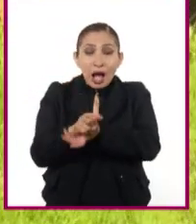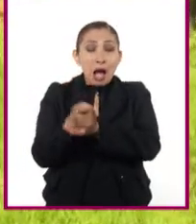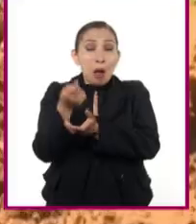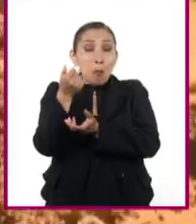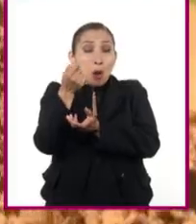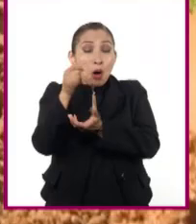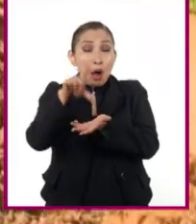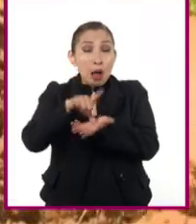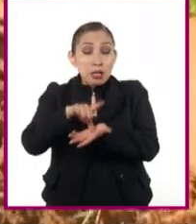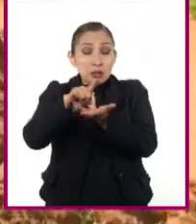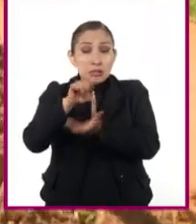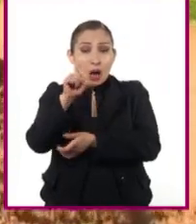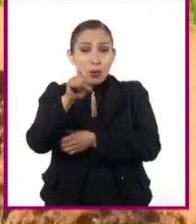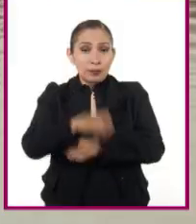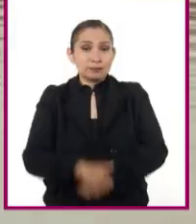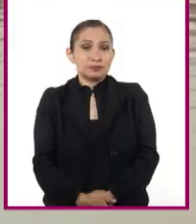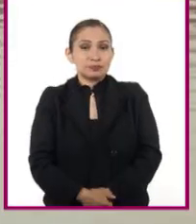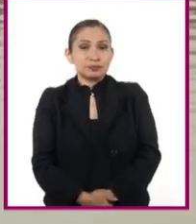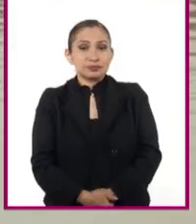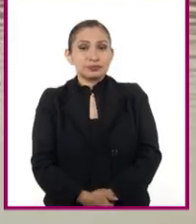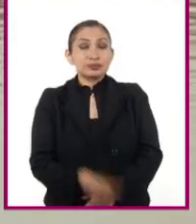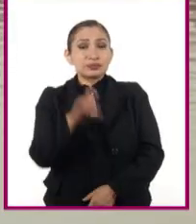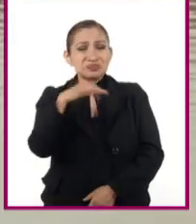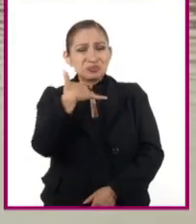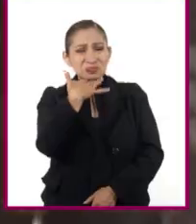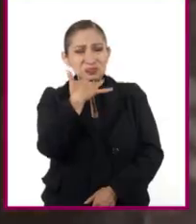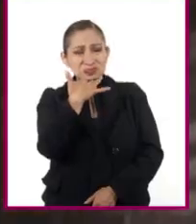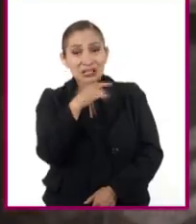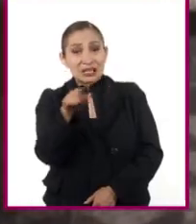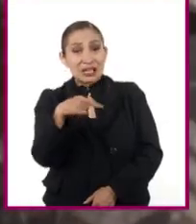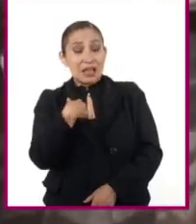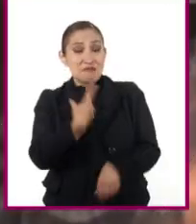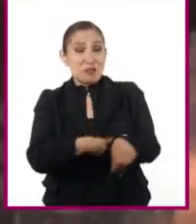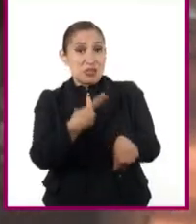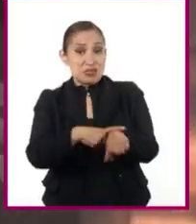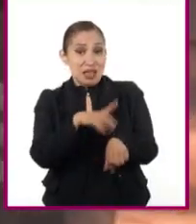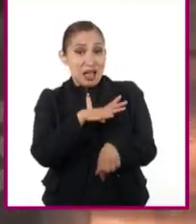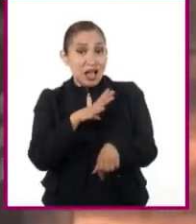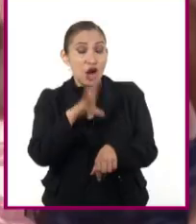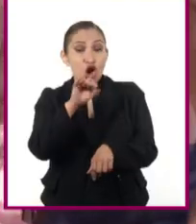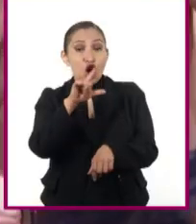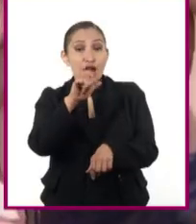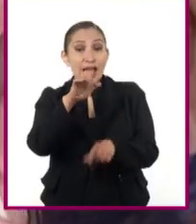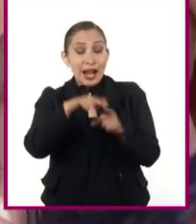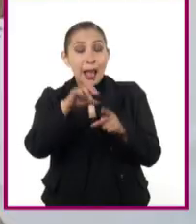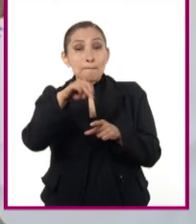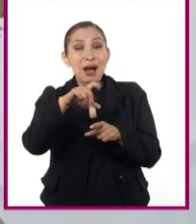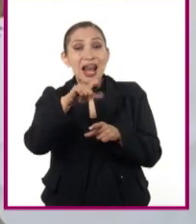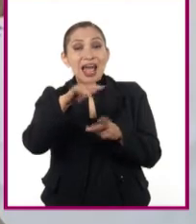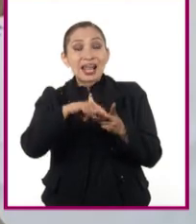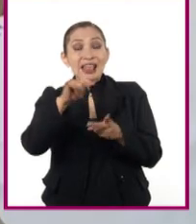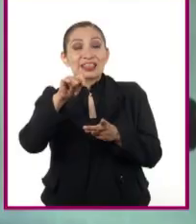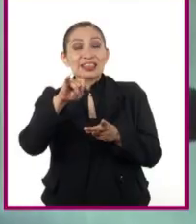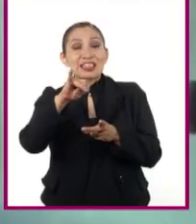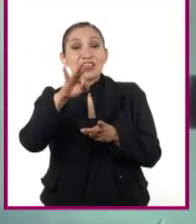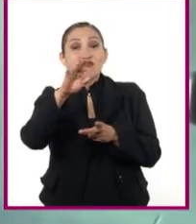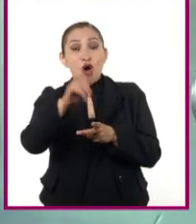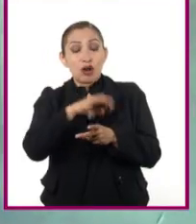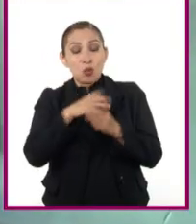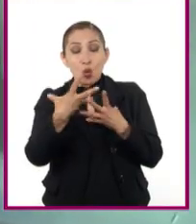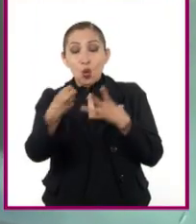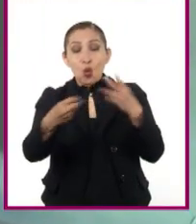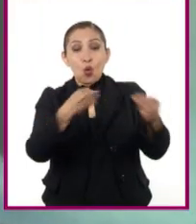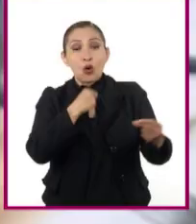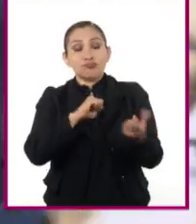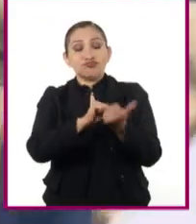unos cuantos litros de agua. Agua contaminada que provoca enfermedades como cólera, malaria y tifoidea, que se